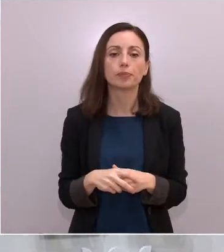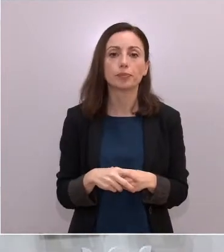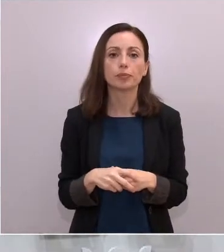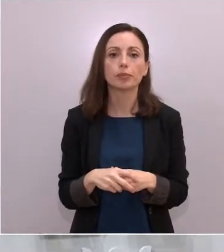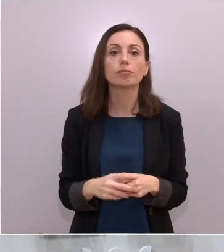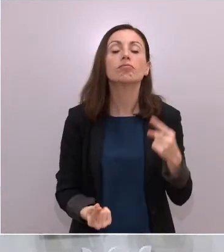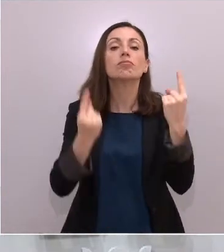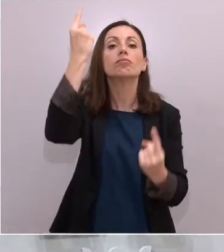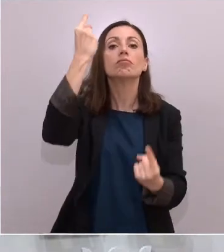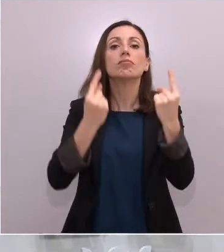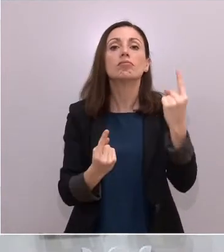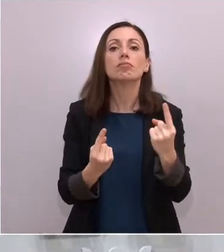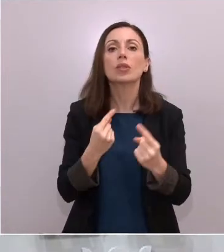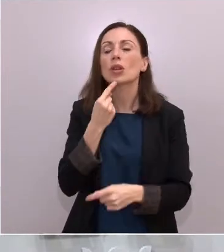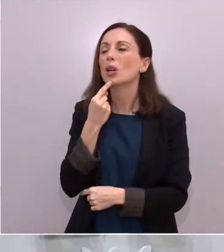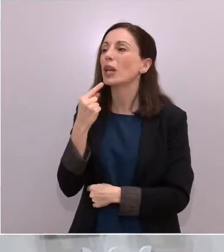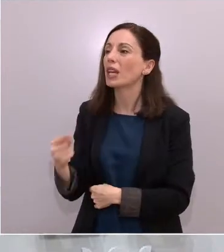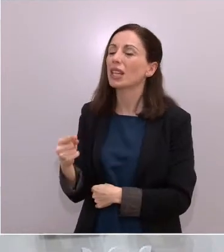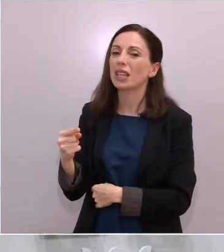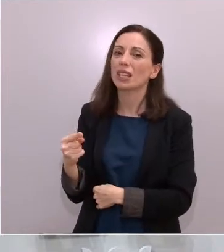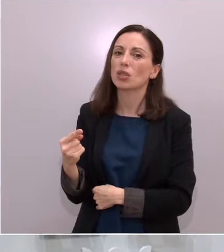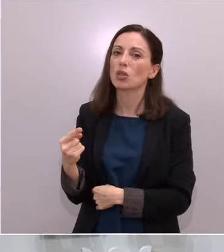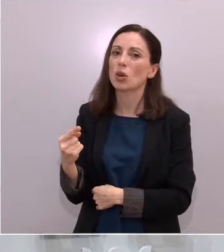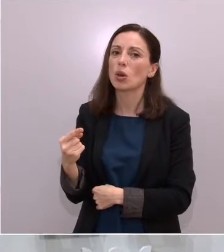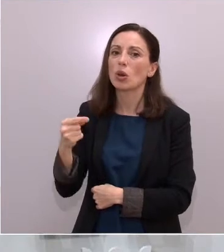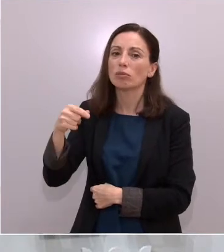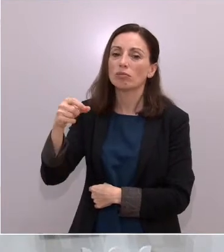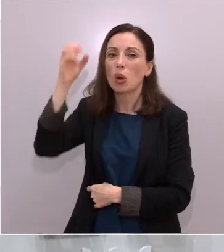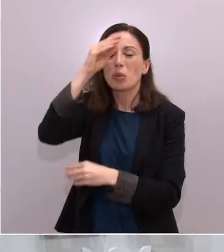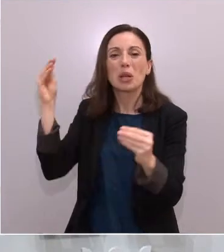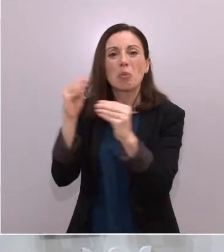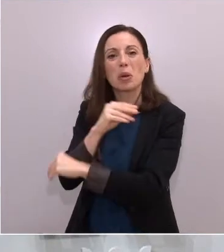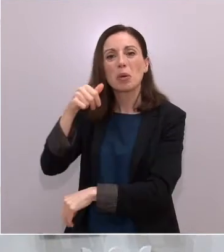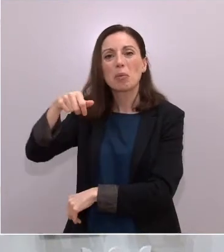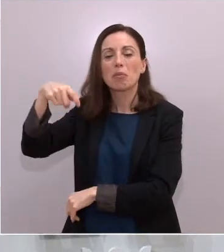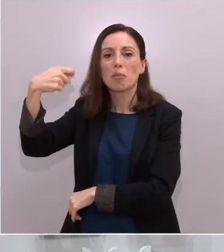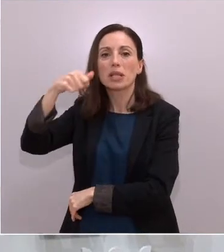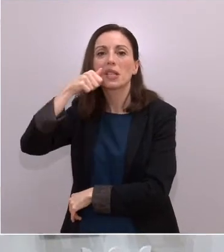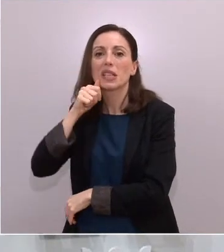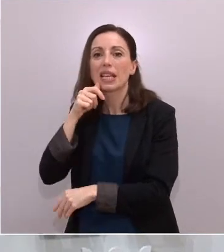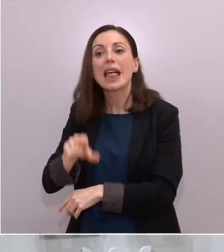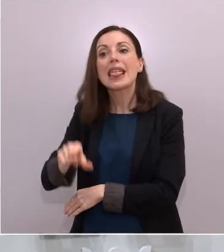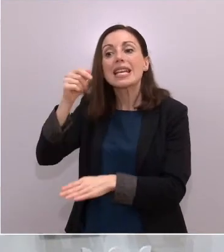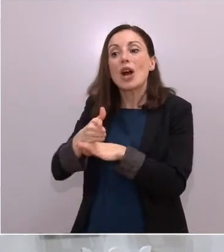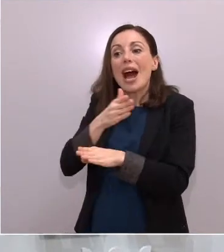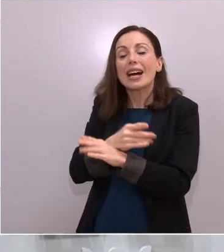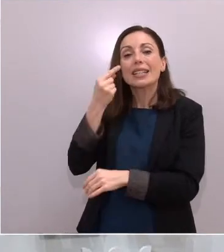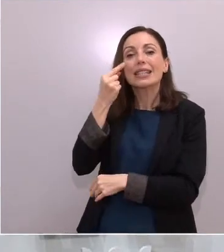en ocasiones le he reprochado al presidente Sánchez es que se tomen decisiones antes de saber